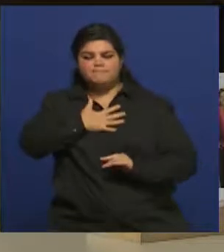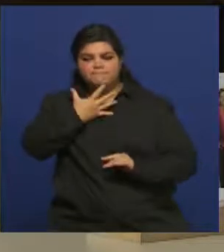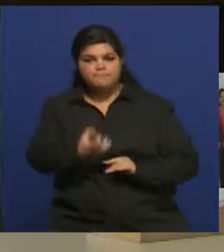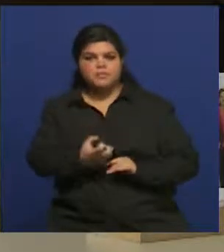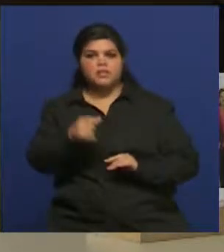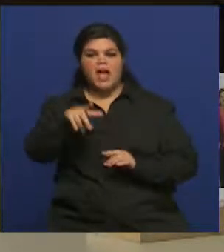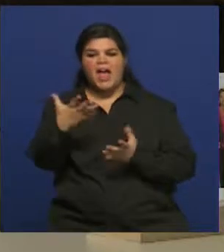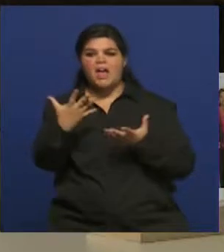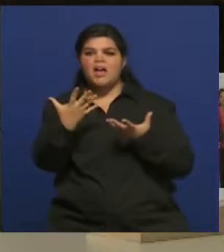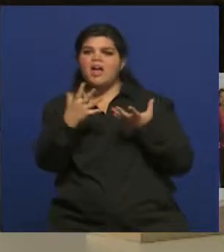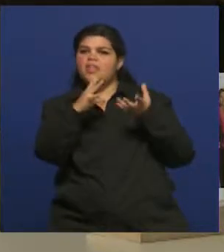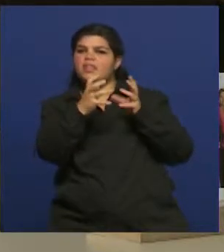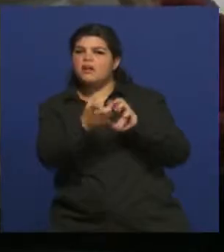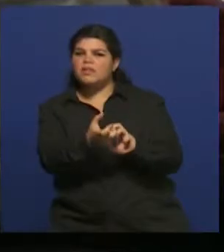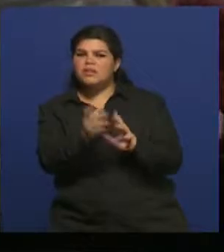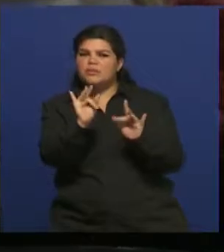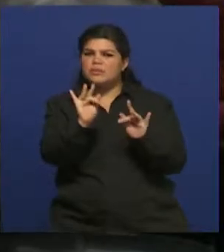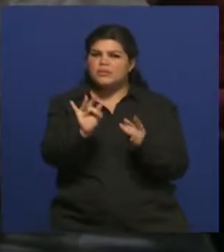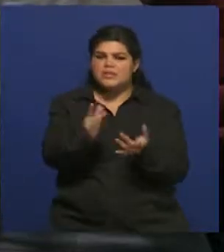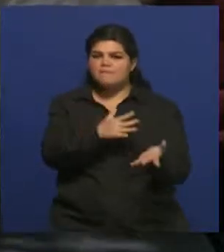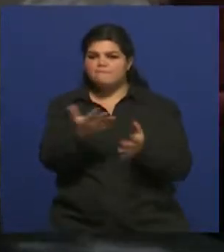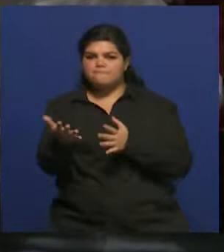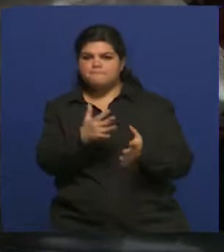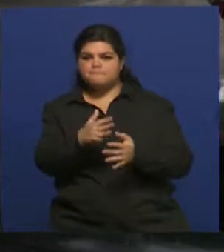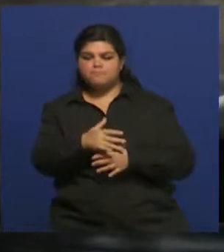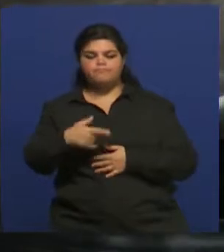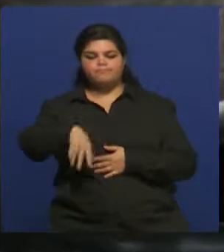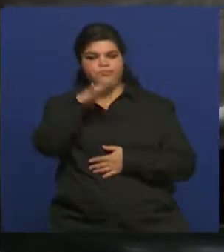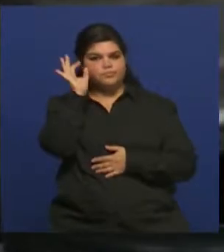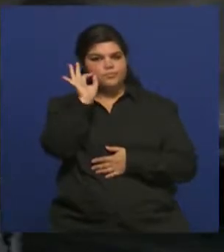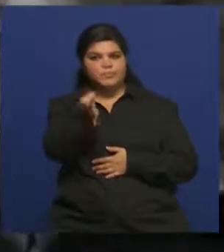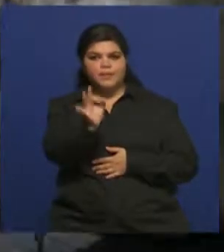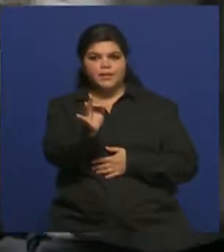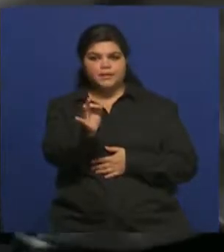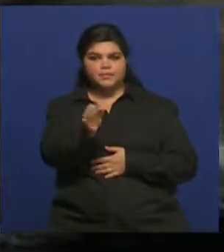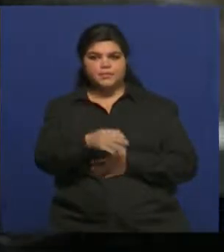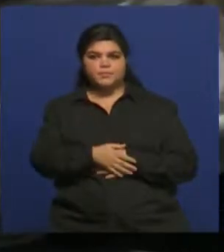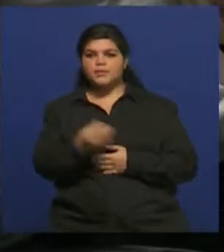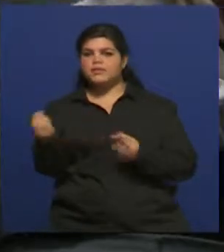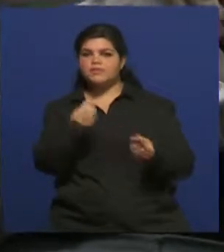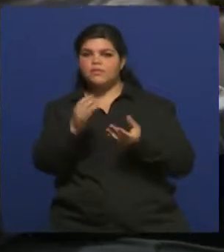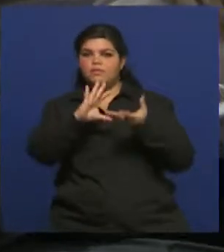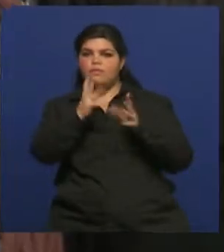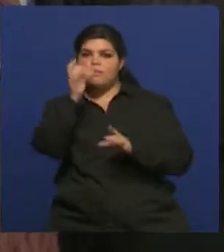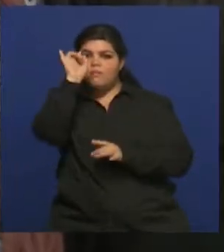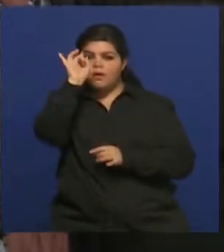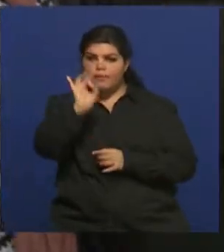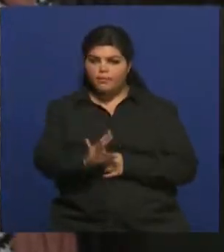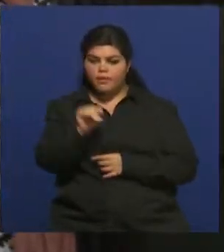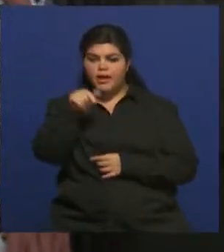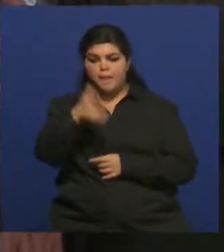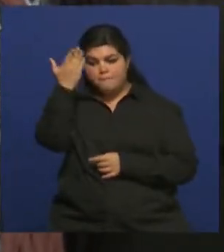en la adaptación al medio ambiente, y tenemos bien claro como institución que la única manera de formar a